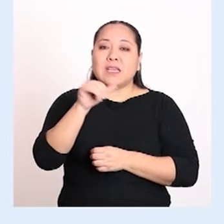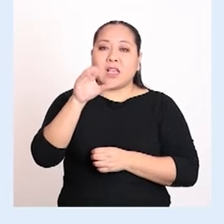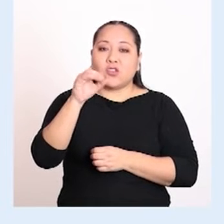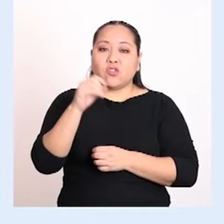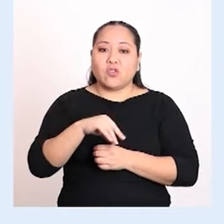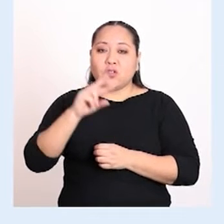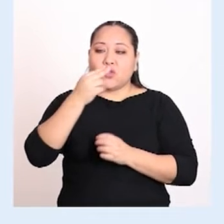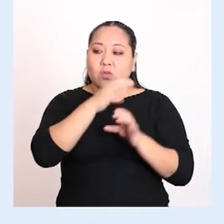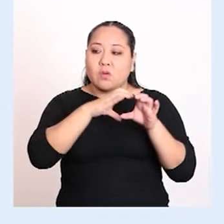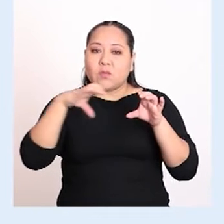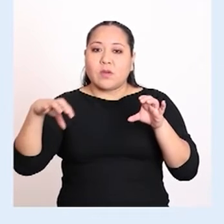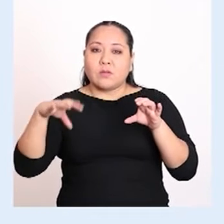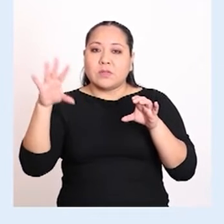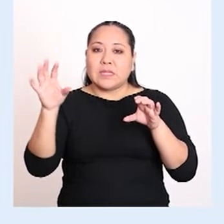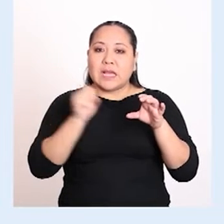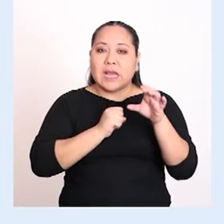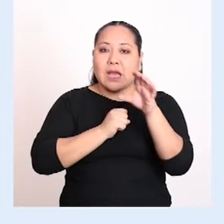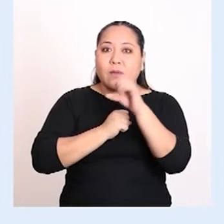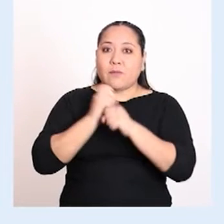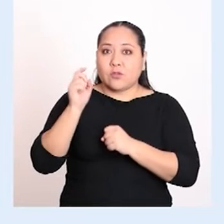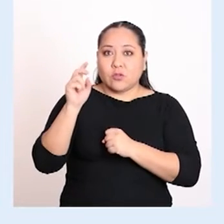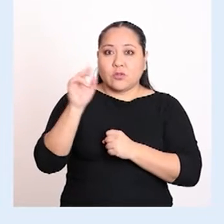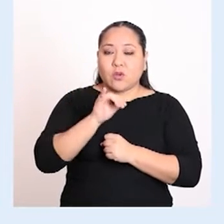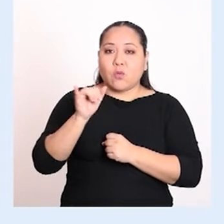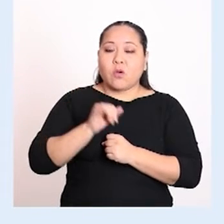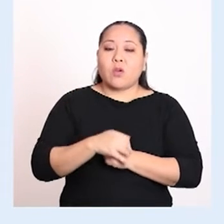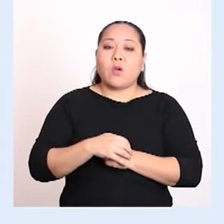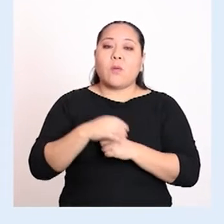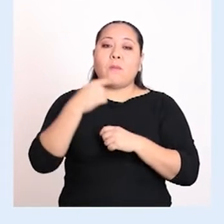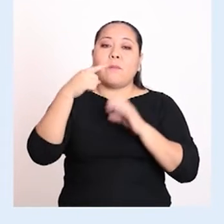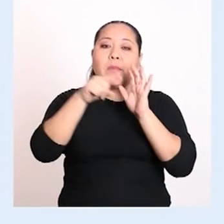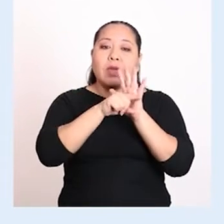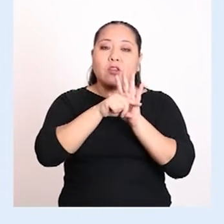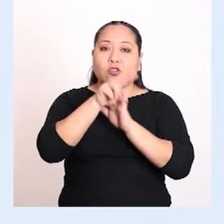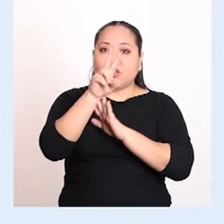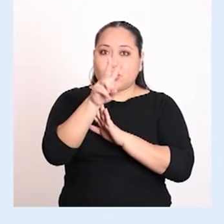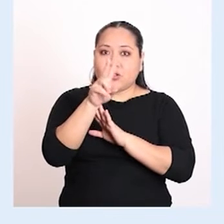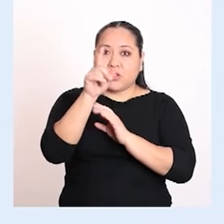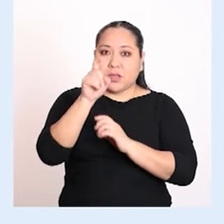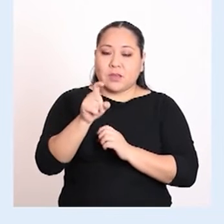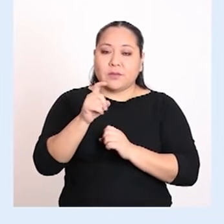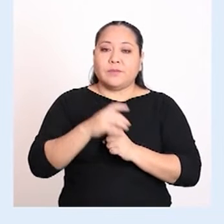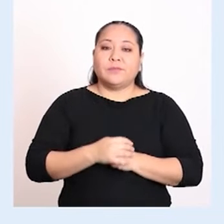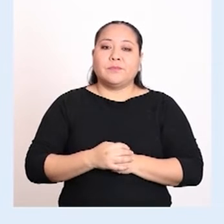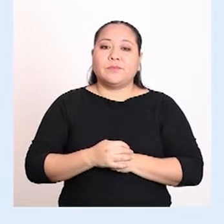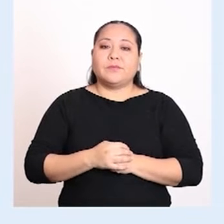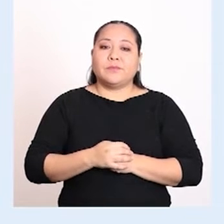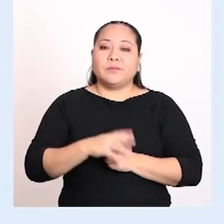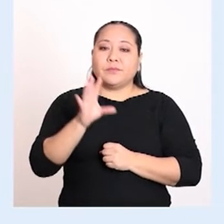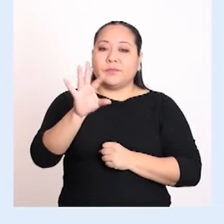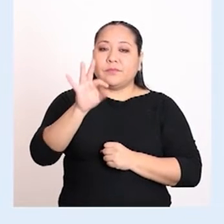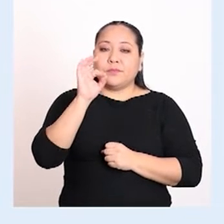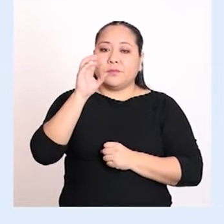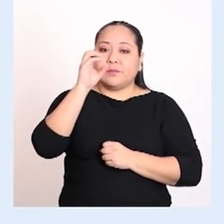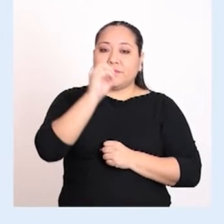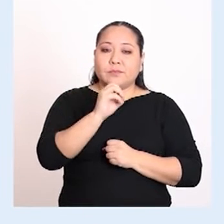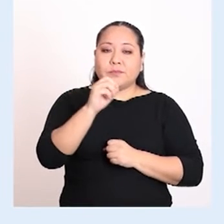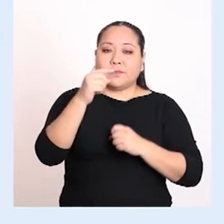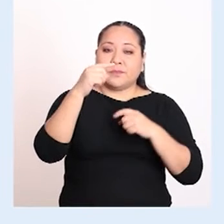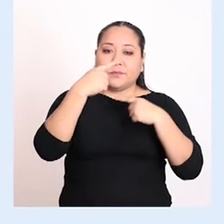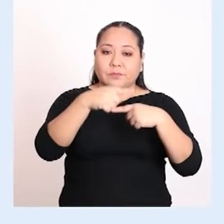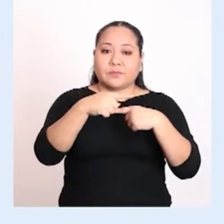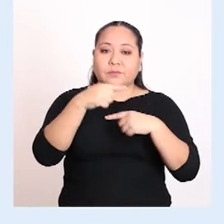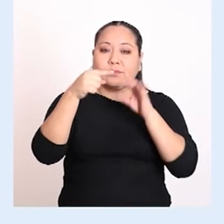miembro. Extraemos como factor común a menos 2x y obtenemos 0 es